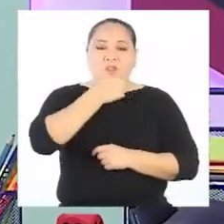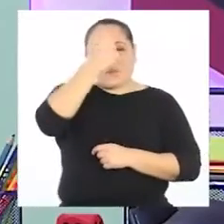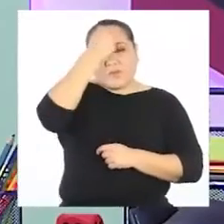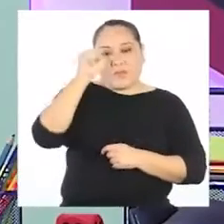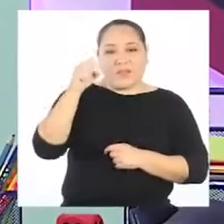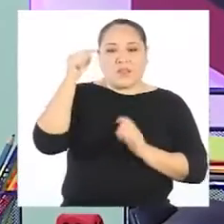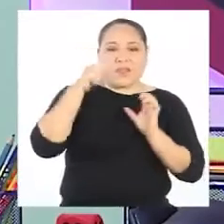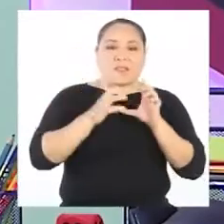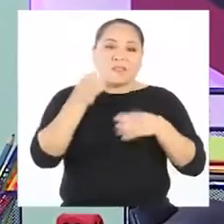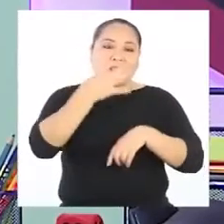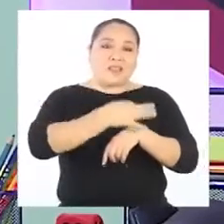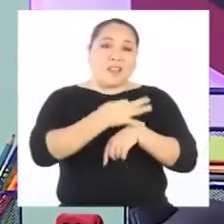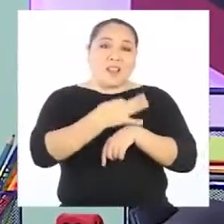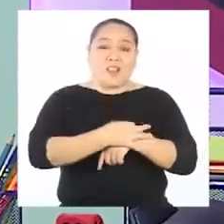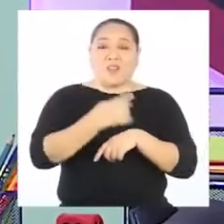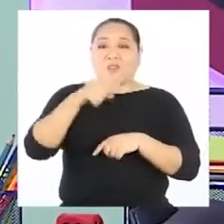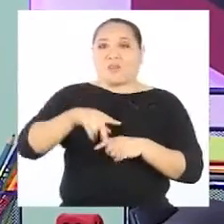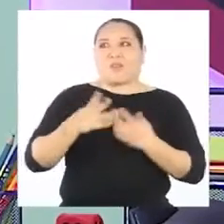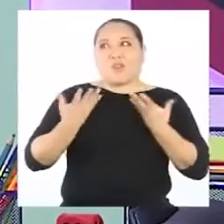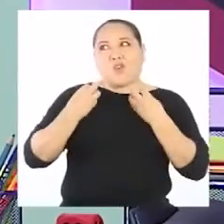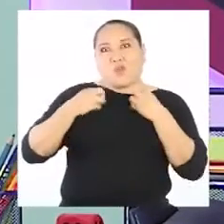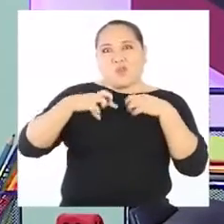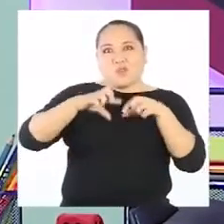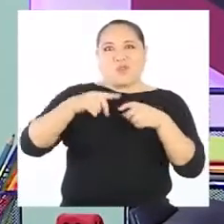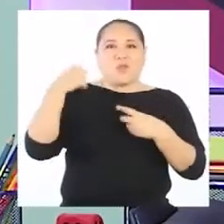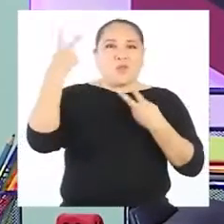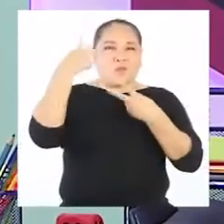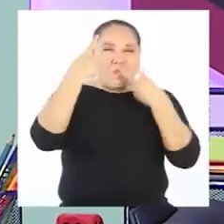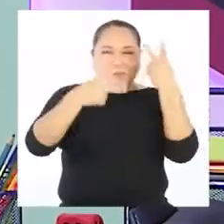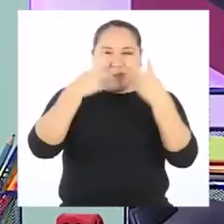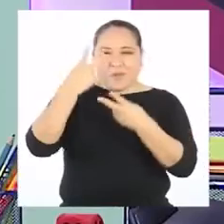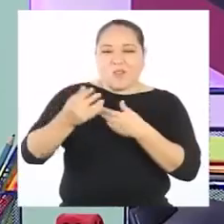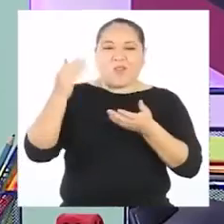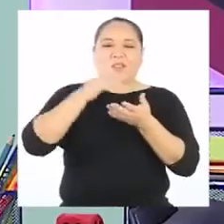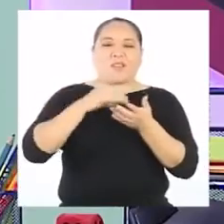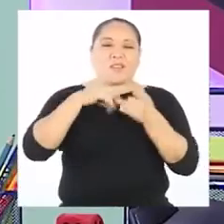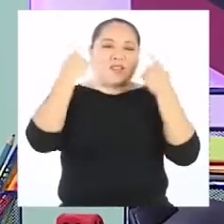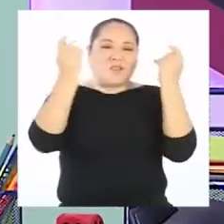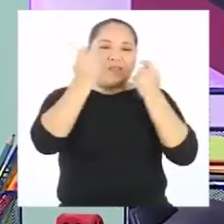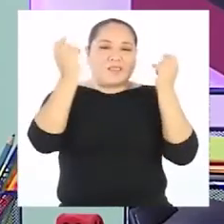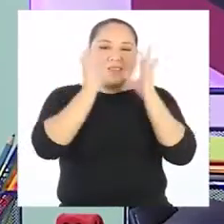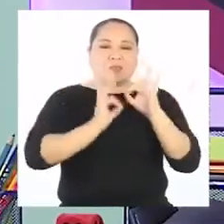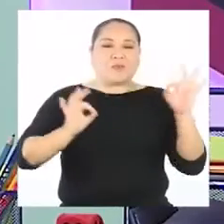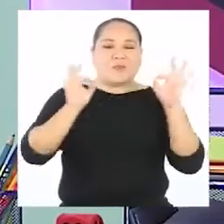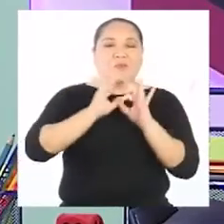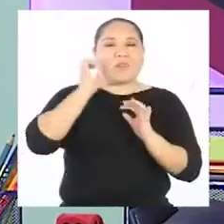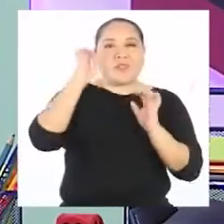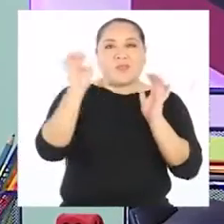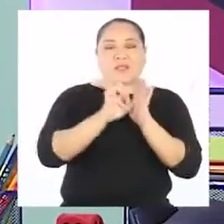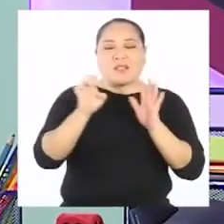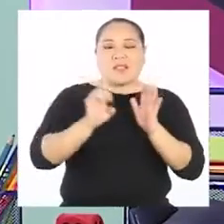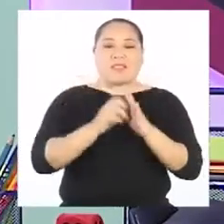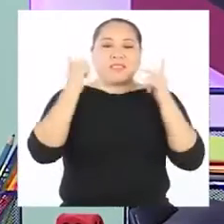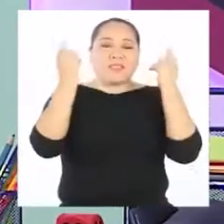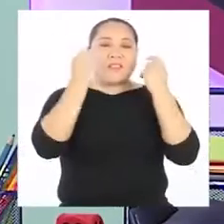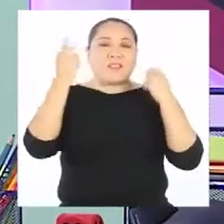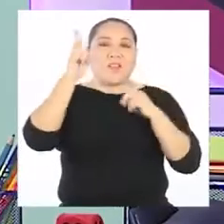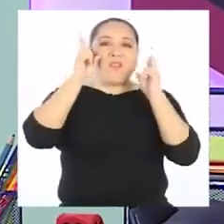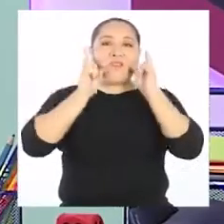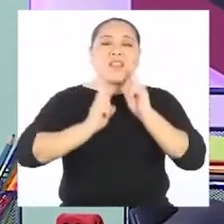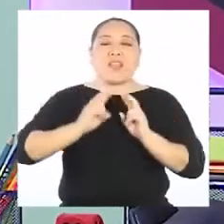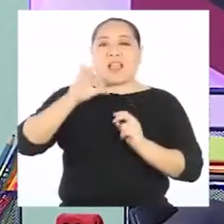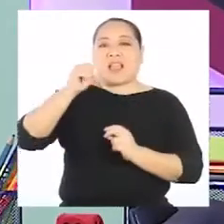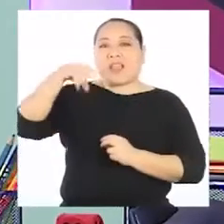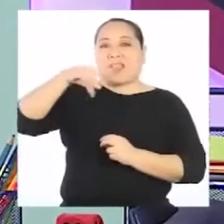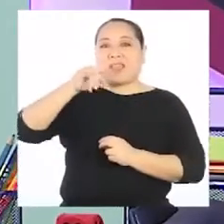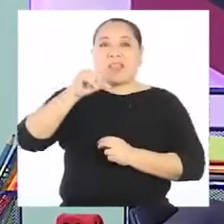Me gusta viajar, así que este reloj me dio la posibilidad de volver a visitar las fiestas más importantes, como la celebración de la Virgen